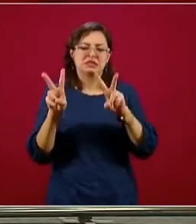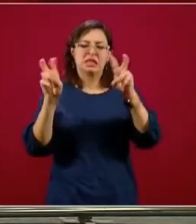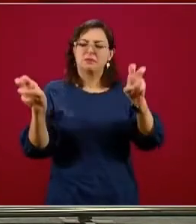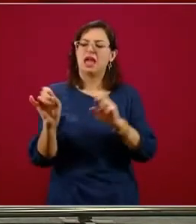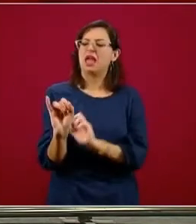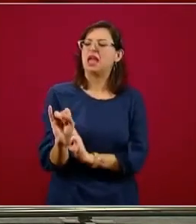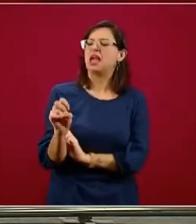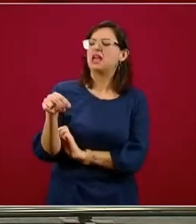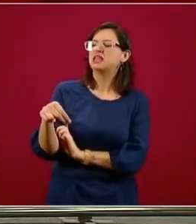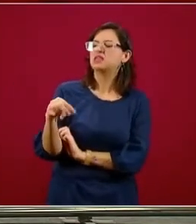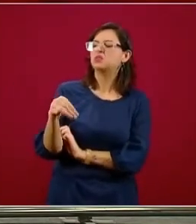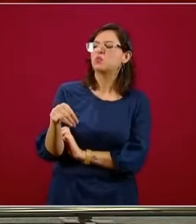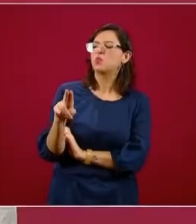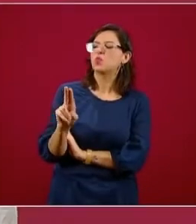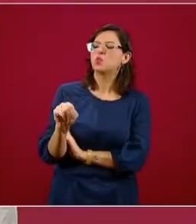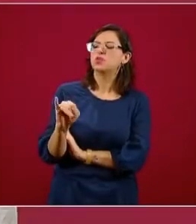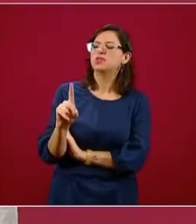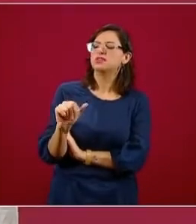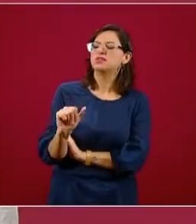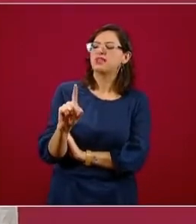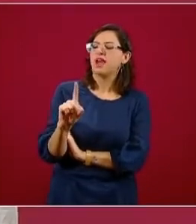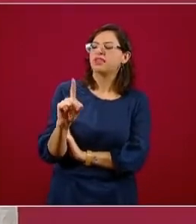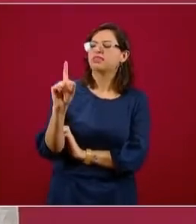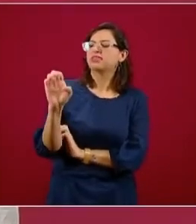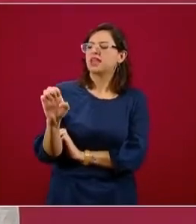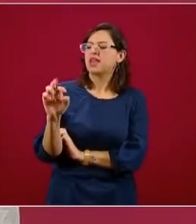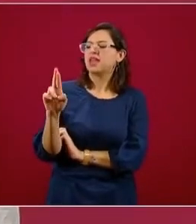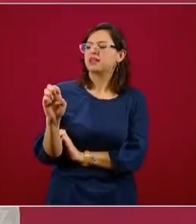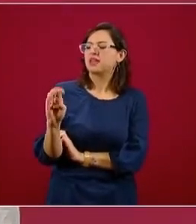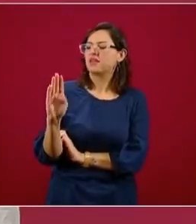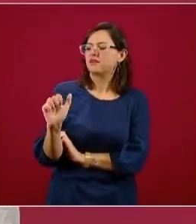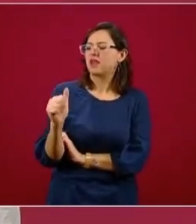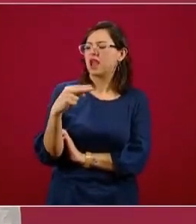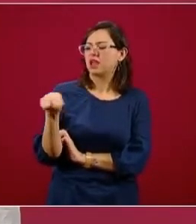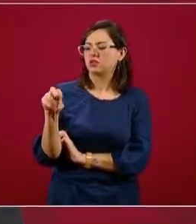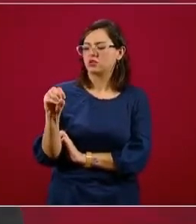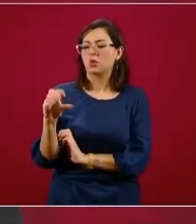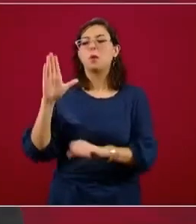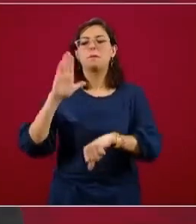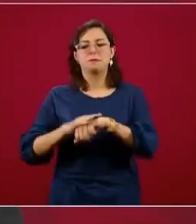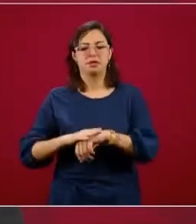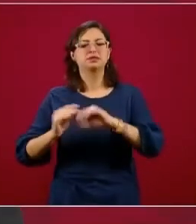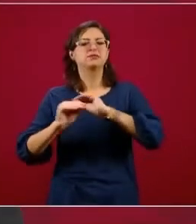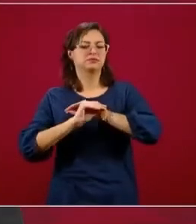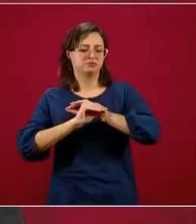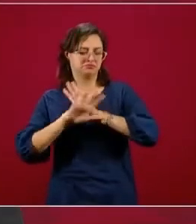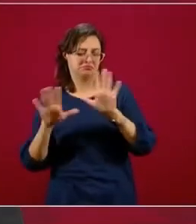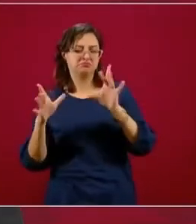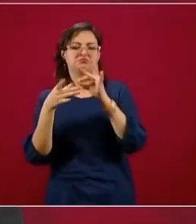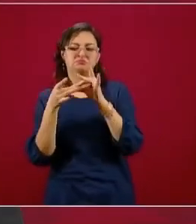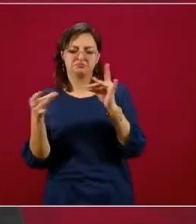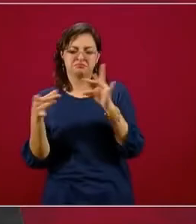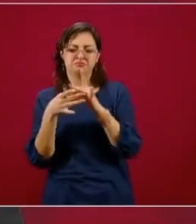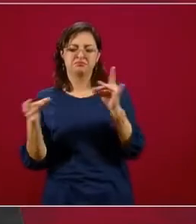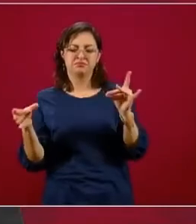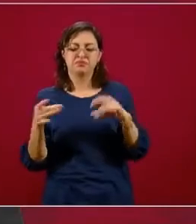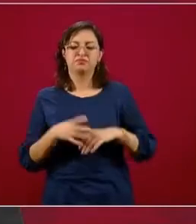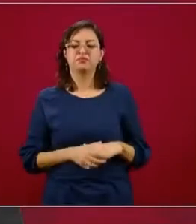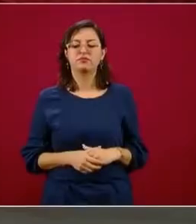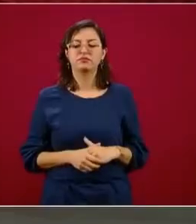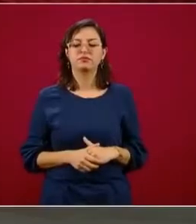ha comentado aquí, pero para entrar en precisiones y que no se distorsione su interpretación en ese